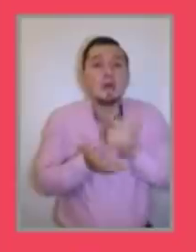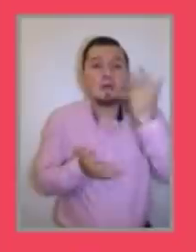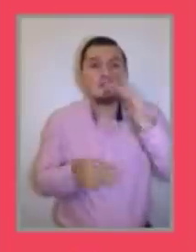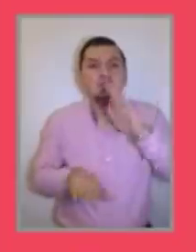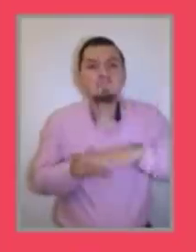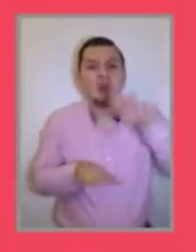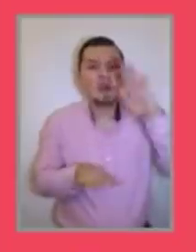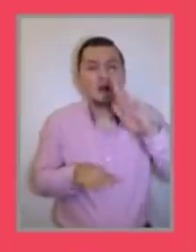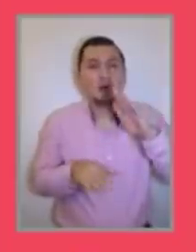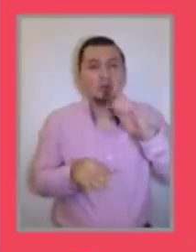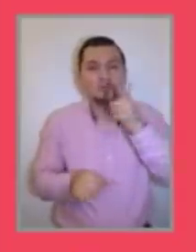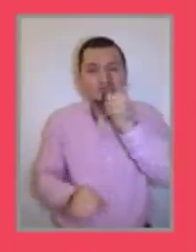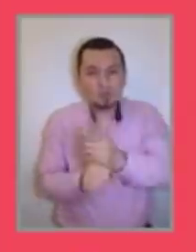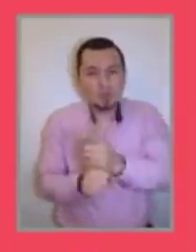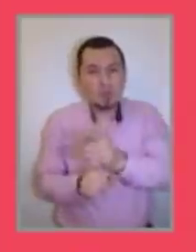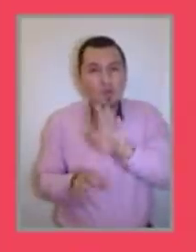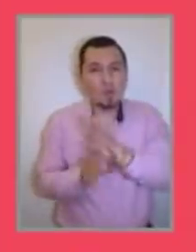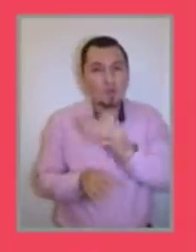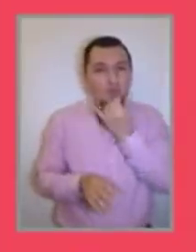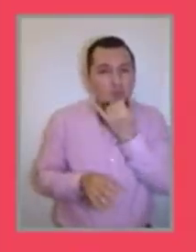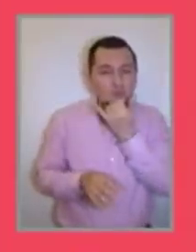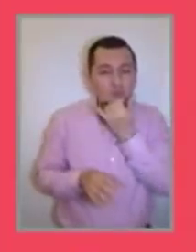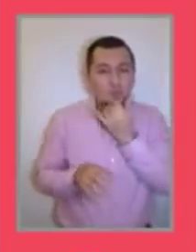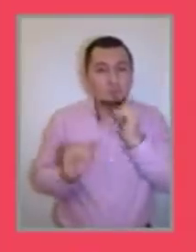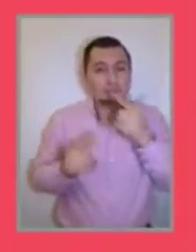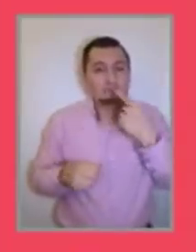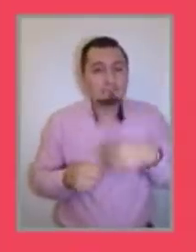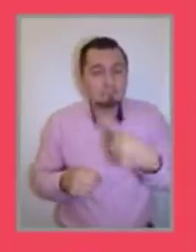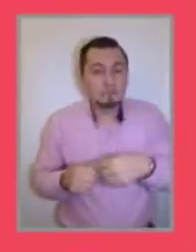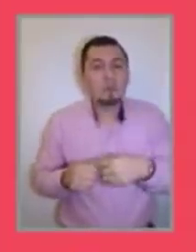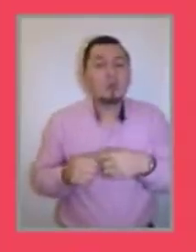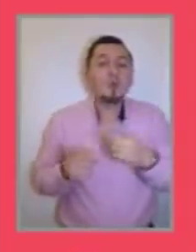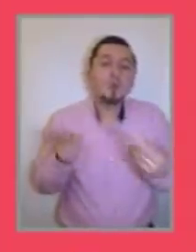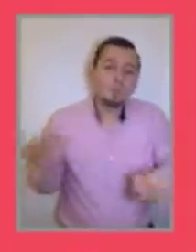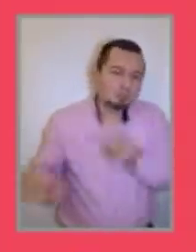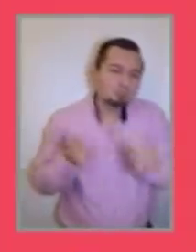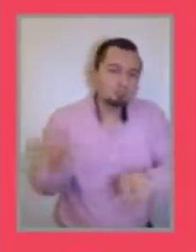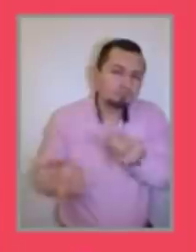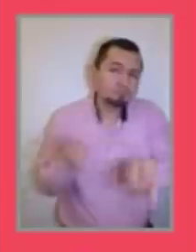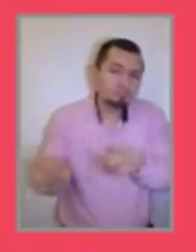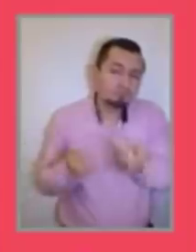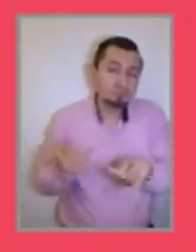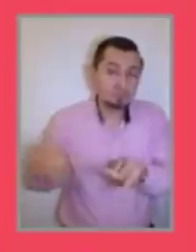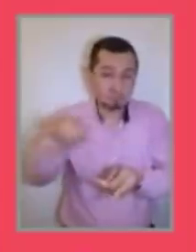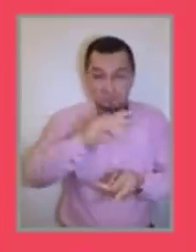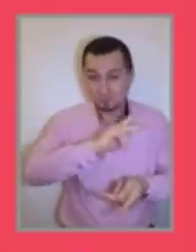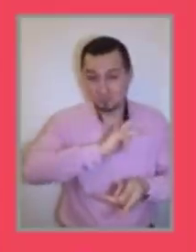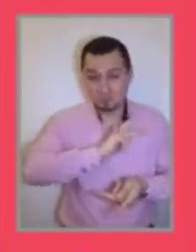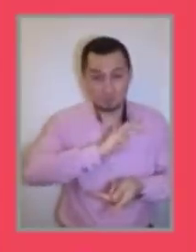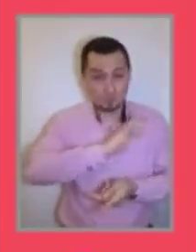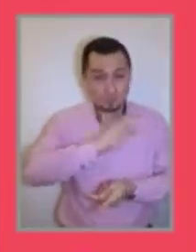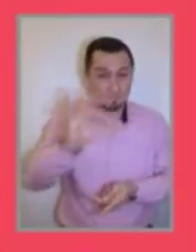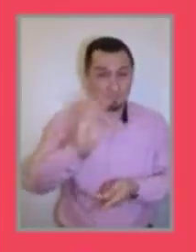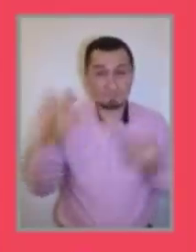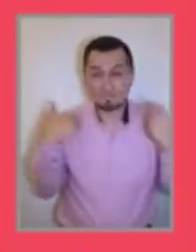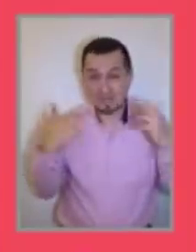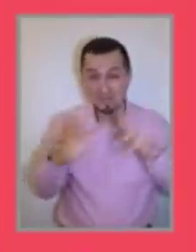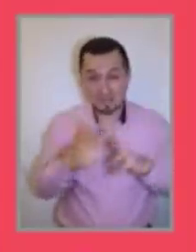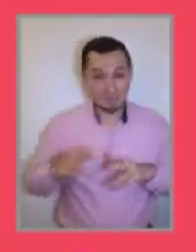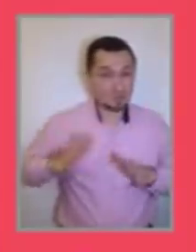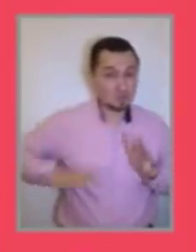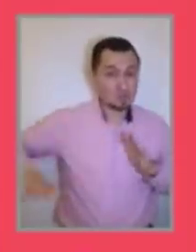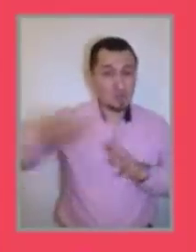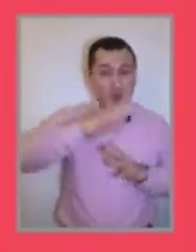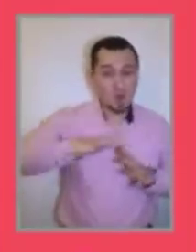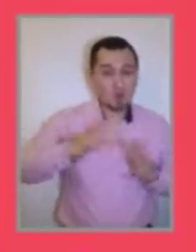casos sospechosos y se les comenzará a programar la consulta a quienes se requiera. Es decir, no todos los profesores o profesoras van a